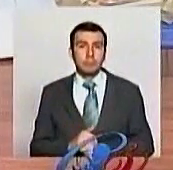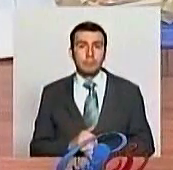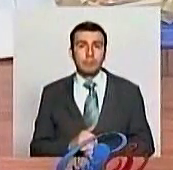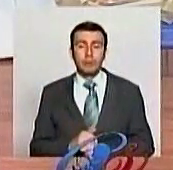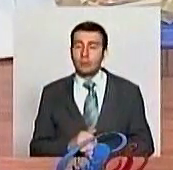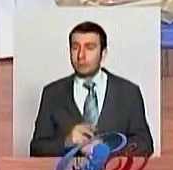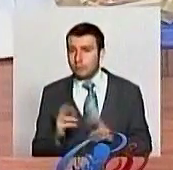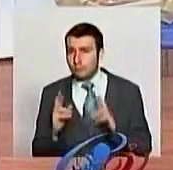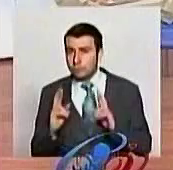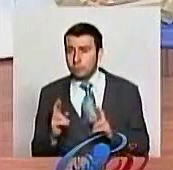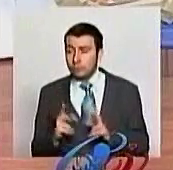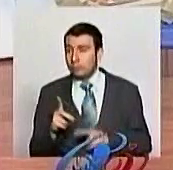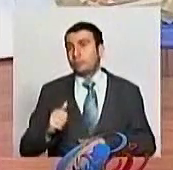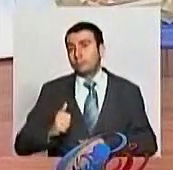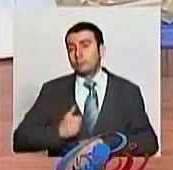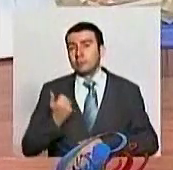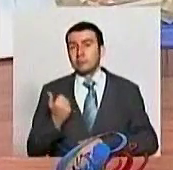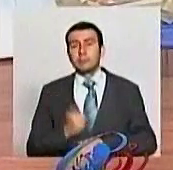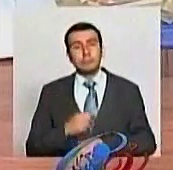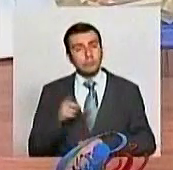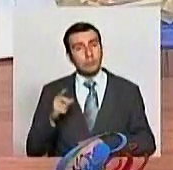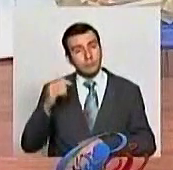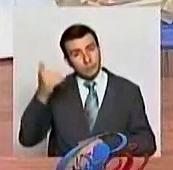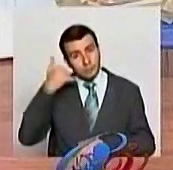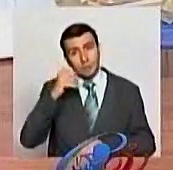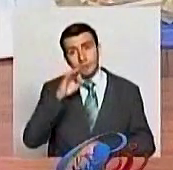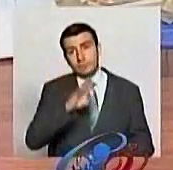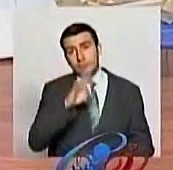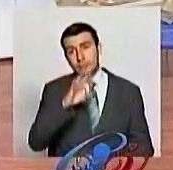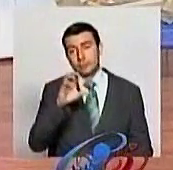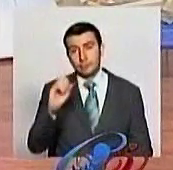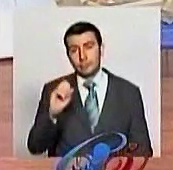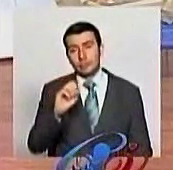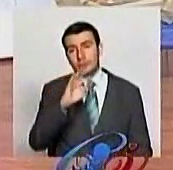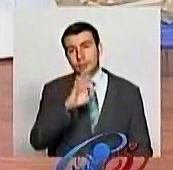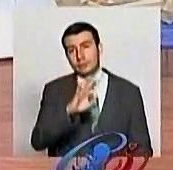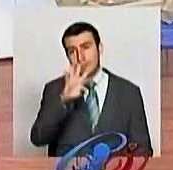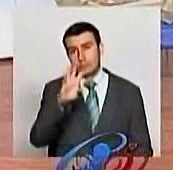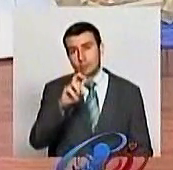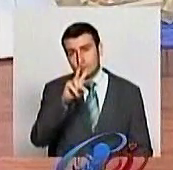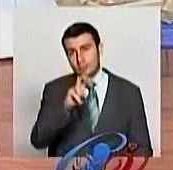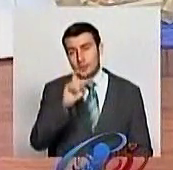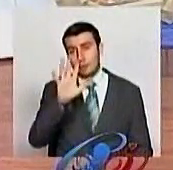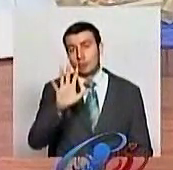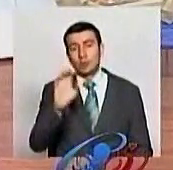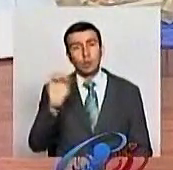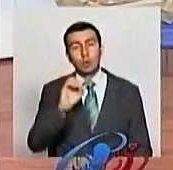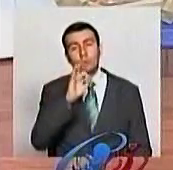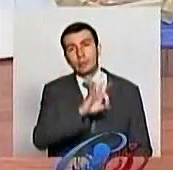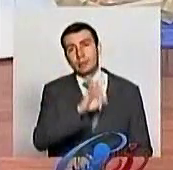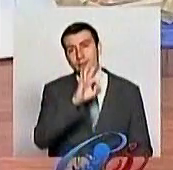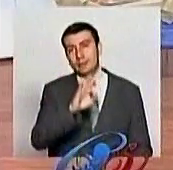ojalá se den esa oportunidad, tengan el teléfono del 330-3975 o el